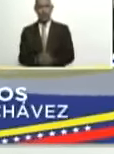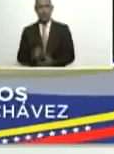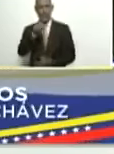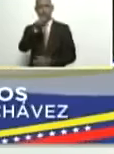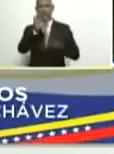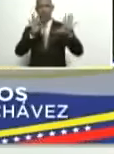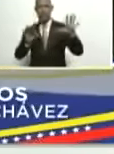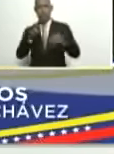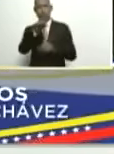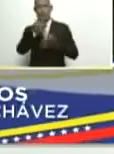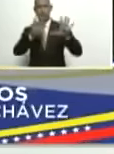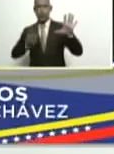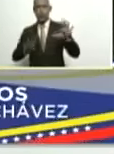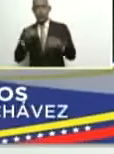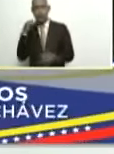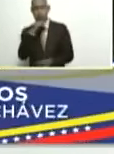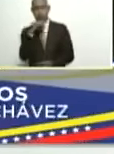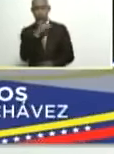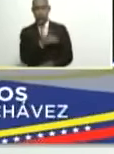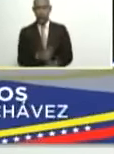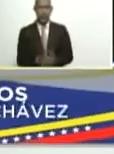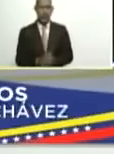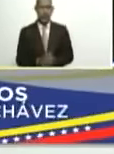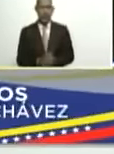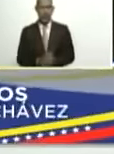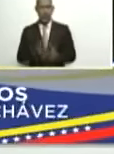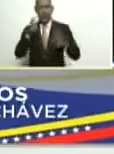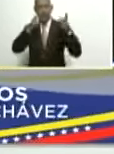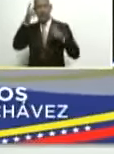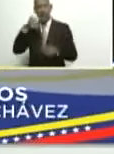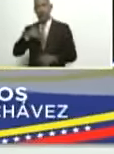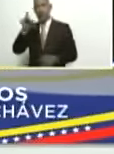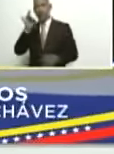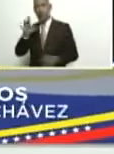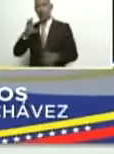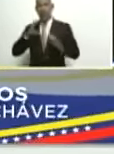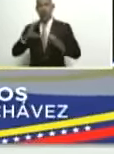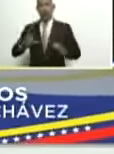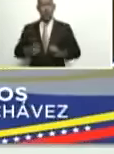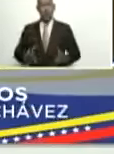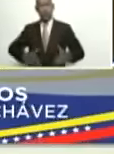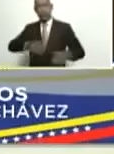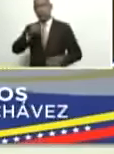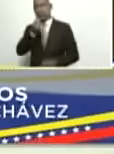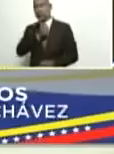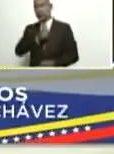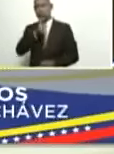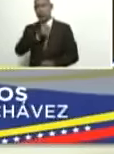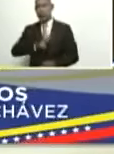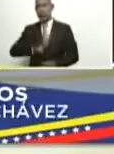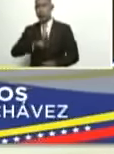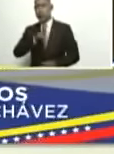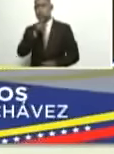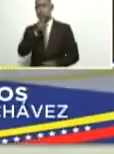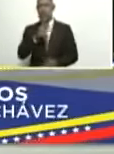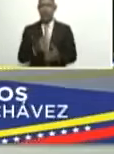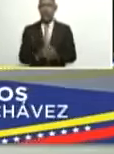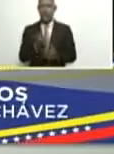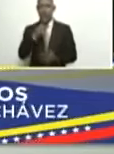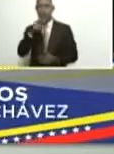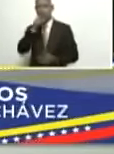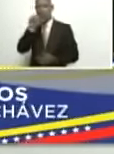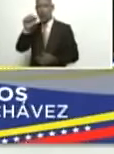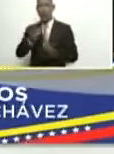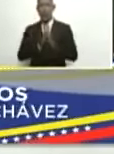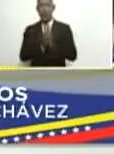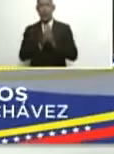18, 19, y él tenía dolores gigantescos, y me dijo: Nicolás, convócate el